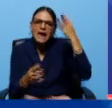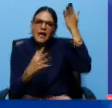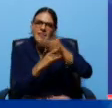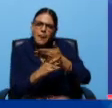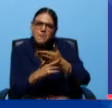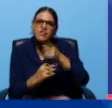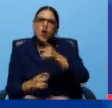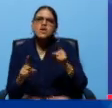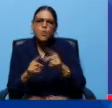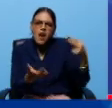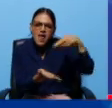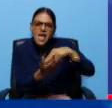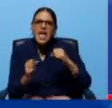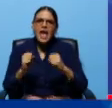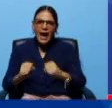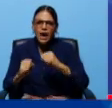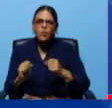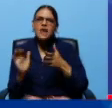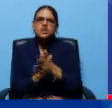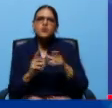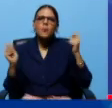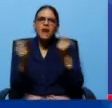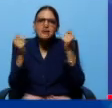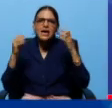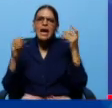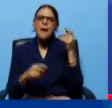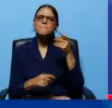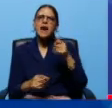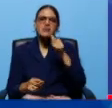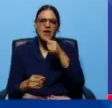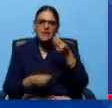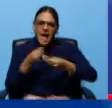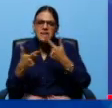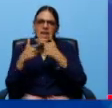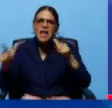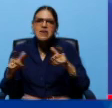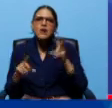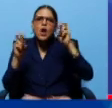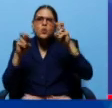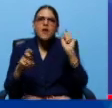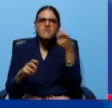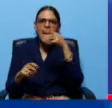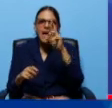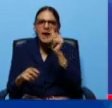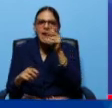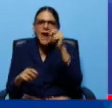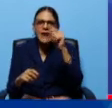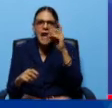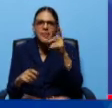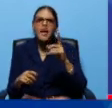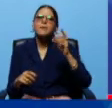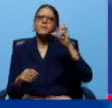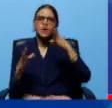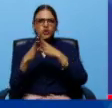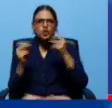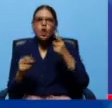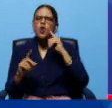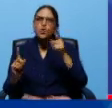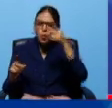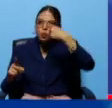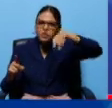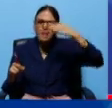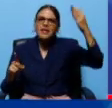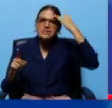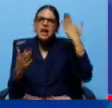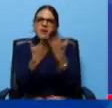Es héroe de la campaña que liberó a la Nueva Granada. La Nueva Granada, como ustedes